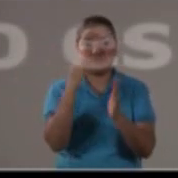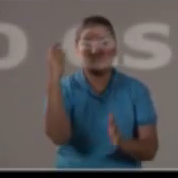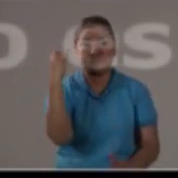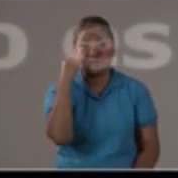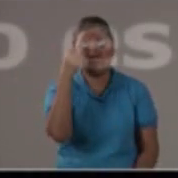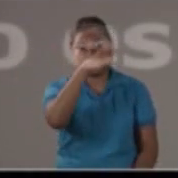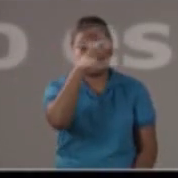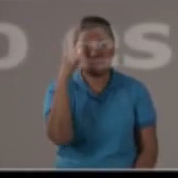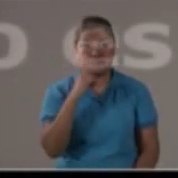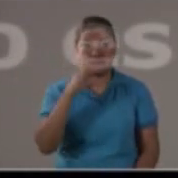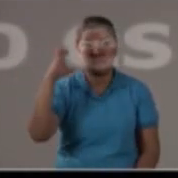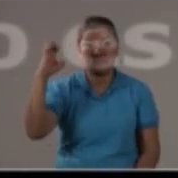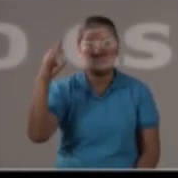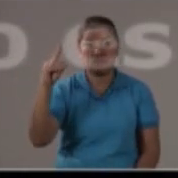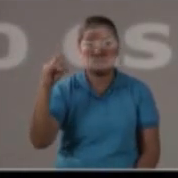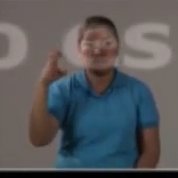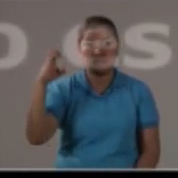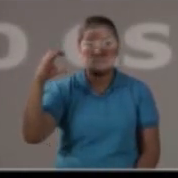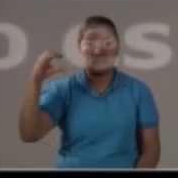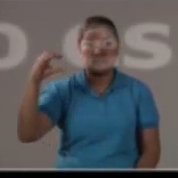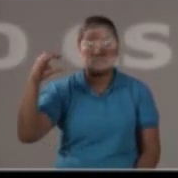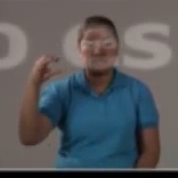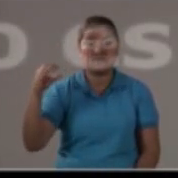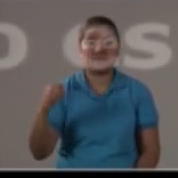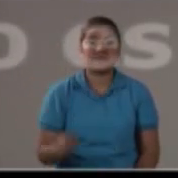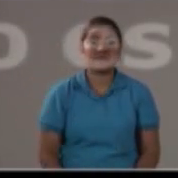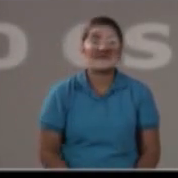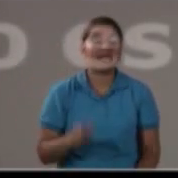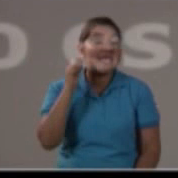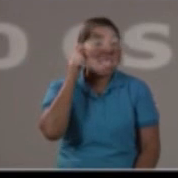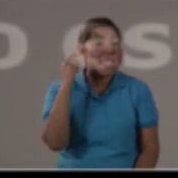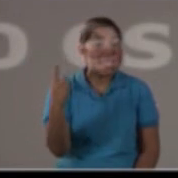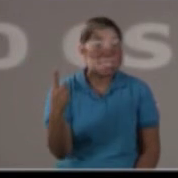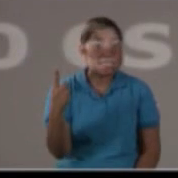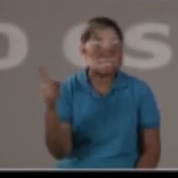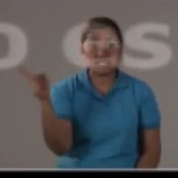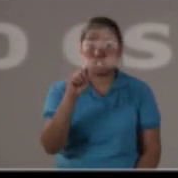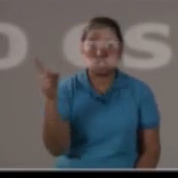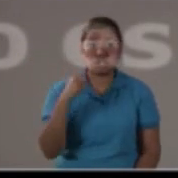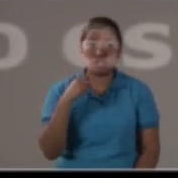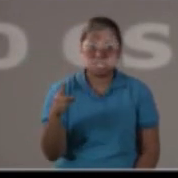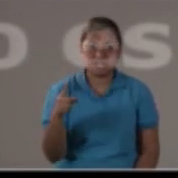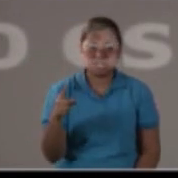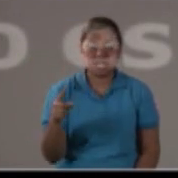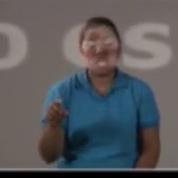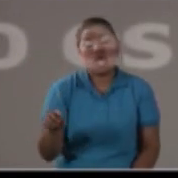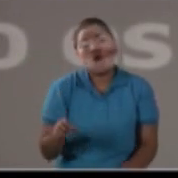Génesis 14 no dice lo que dice Marcos que él hizo. Tomó pan y ¿qué hizo? Se lo comió.